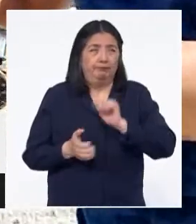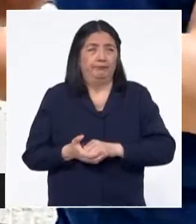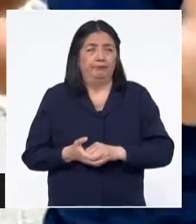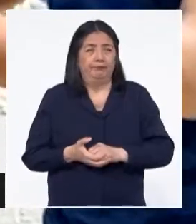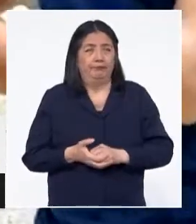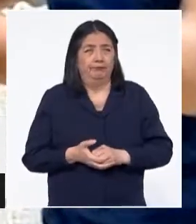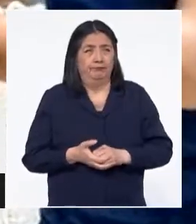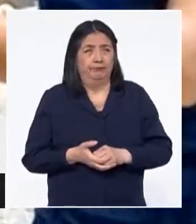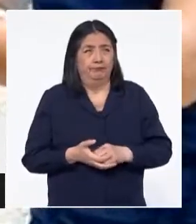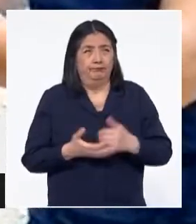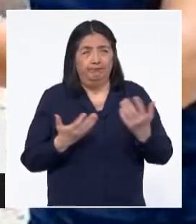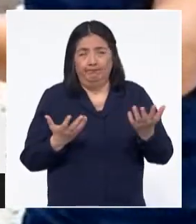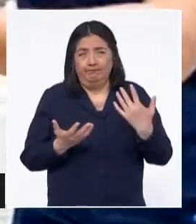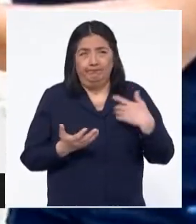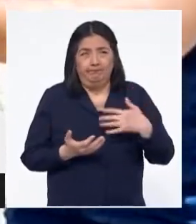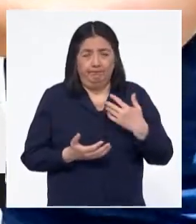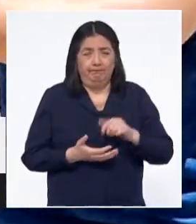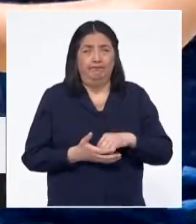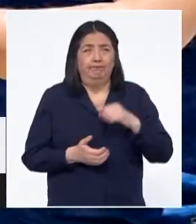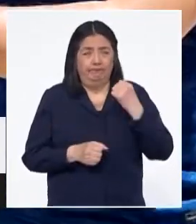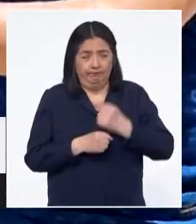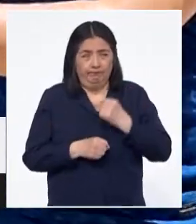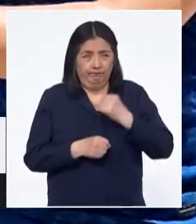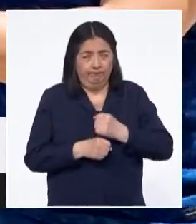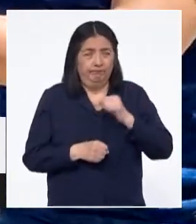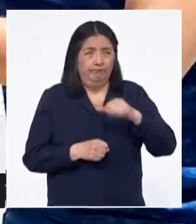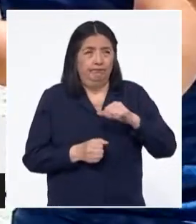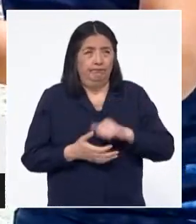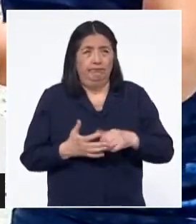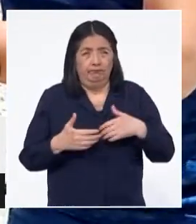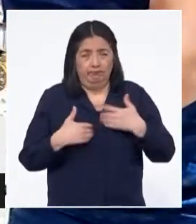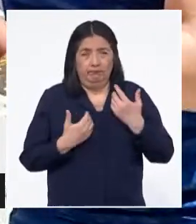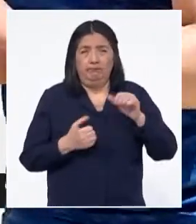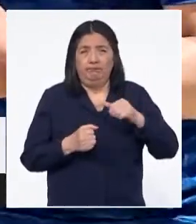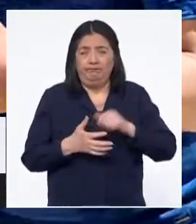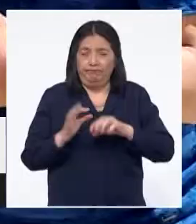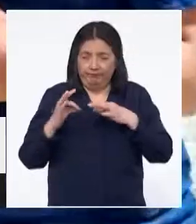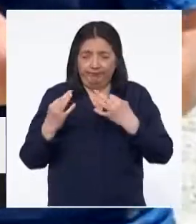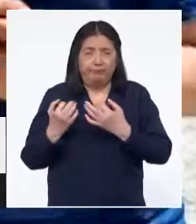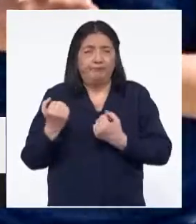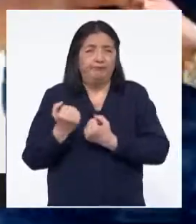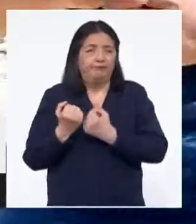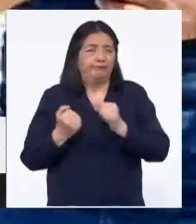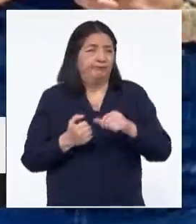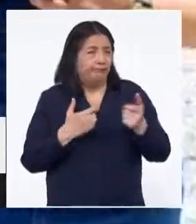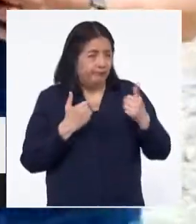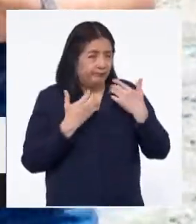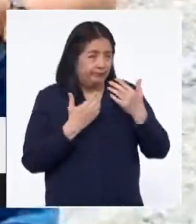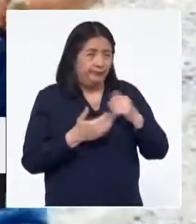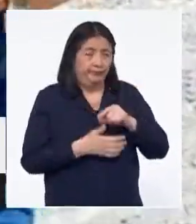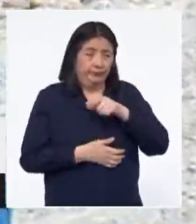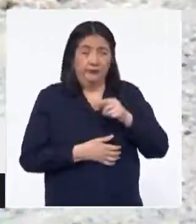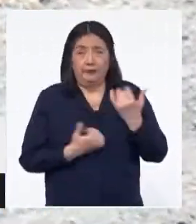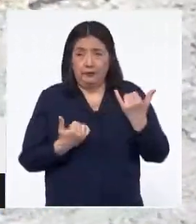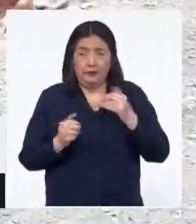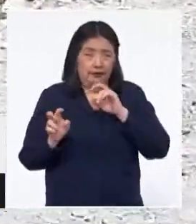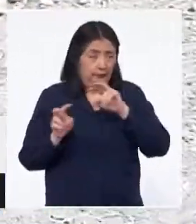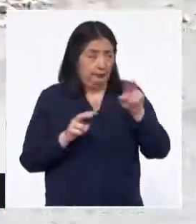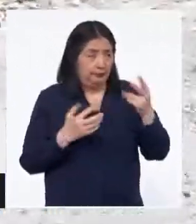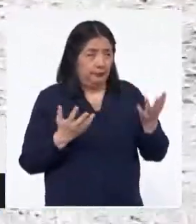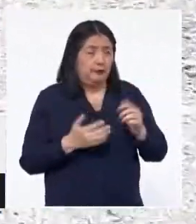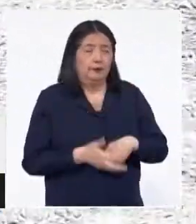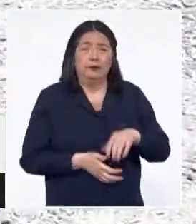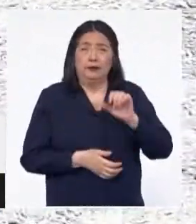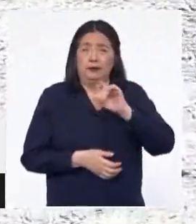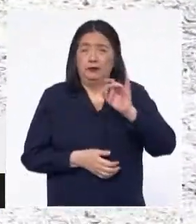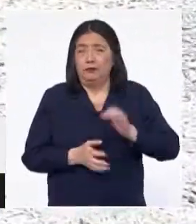que definitivamente trabajan para poder sacar adelante a sus familias. Carlos. Gracias. Así es, Maritere, es el panorama que tenemos aquí desde